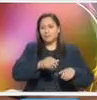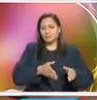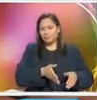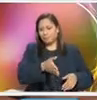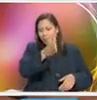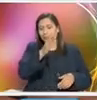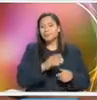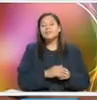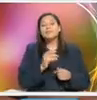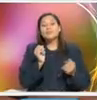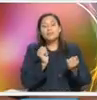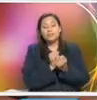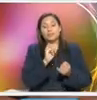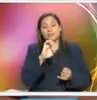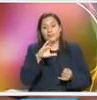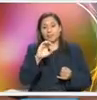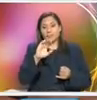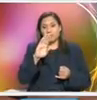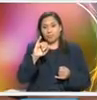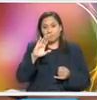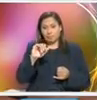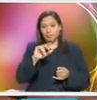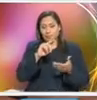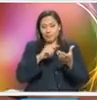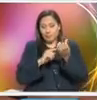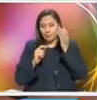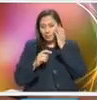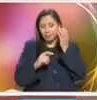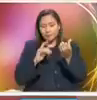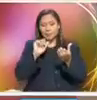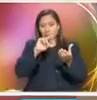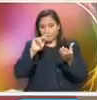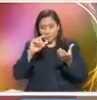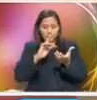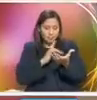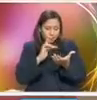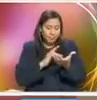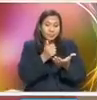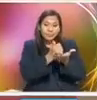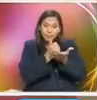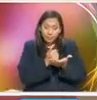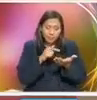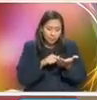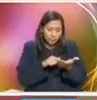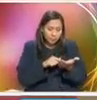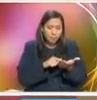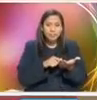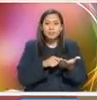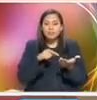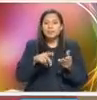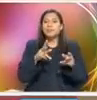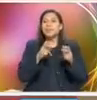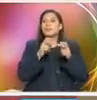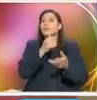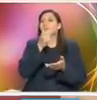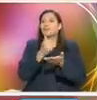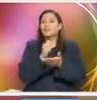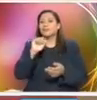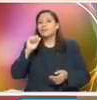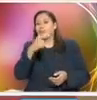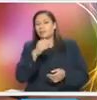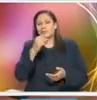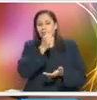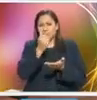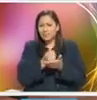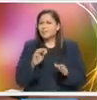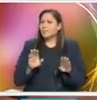interesante. La aplicación Ecobici, que es una de las que le quiero compartir, les va a ayudar a resolver y a hackear algo en la ciudad muy particular. Ah, caray, ¿cómo es